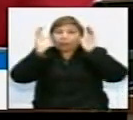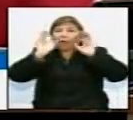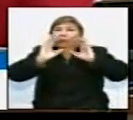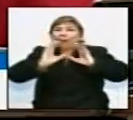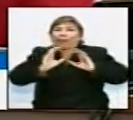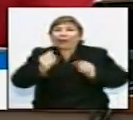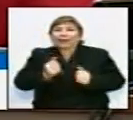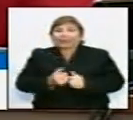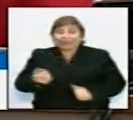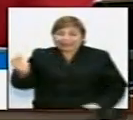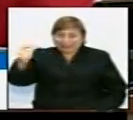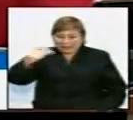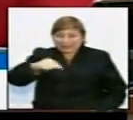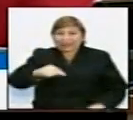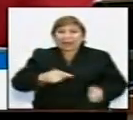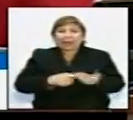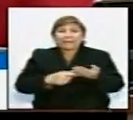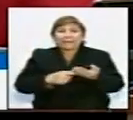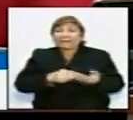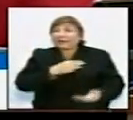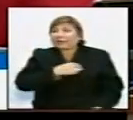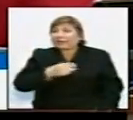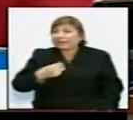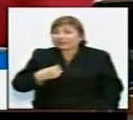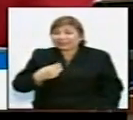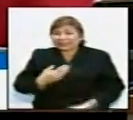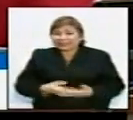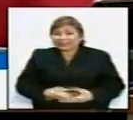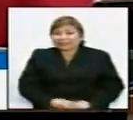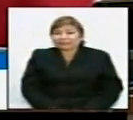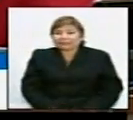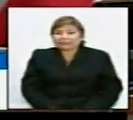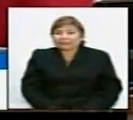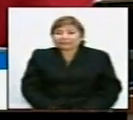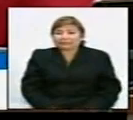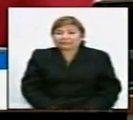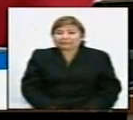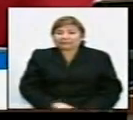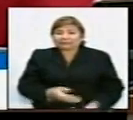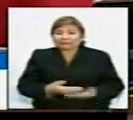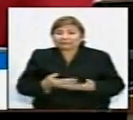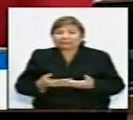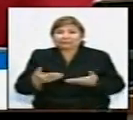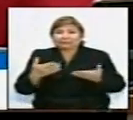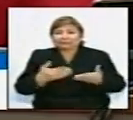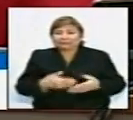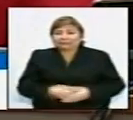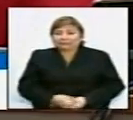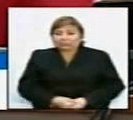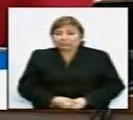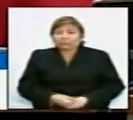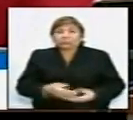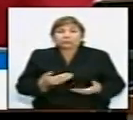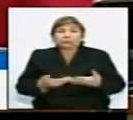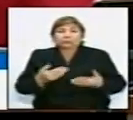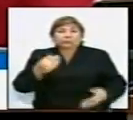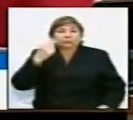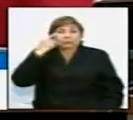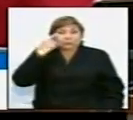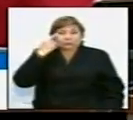chino para que viniera una misión técnica. Esa misión ya vino hace unas semanas atrás, estuvo el viceministro